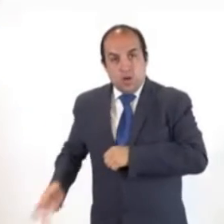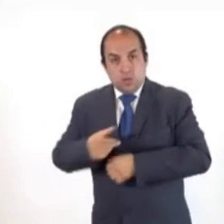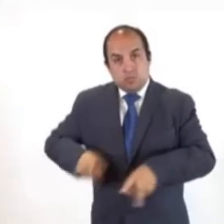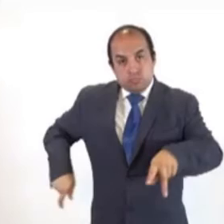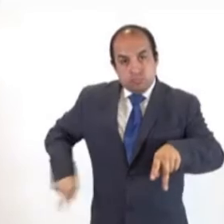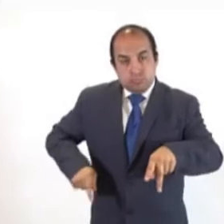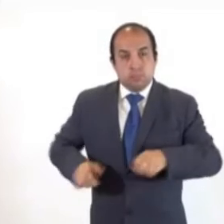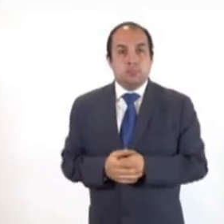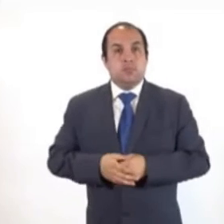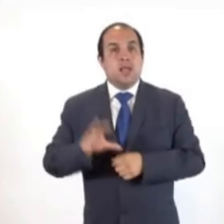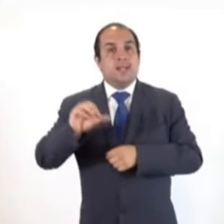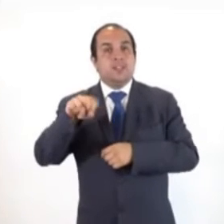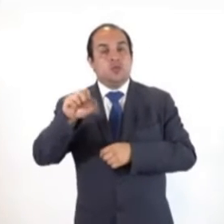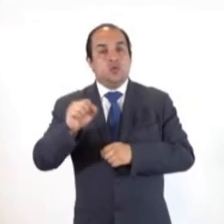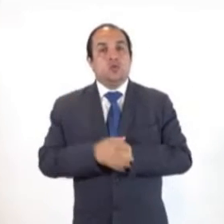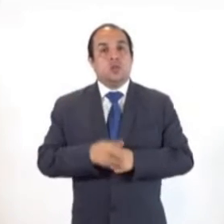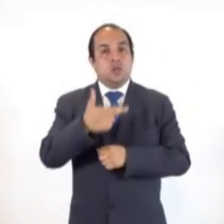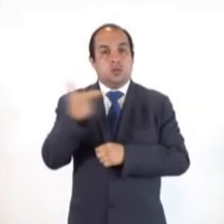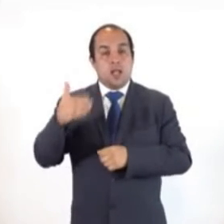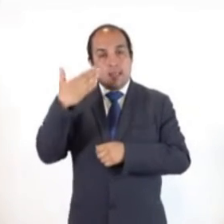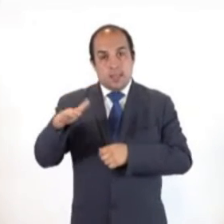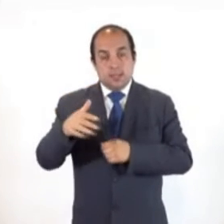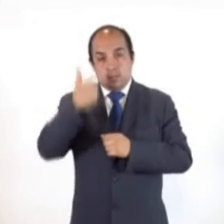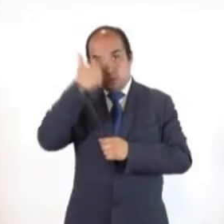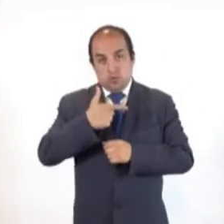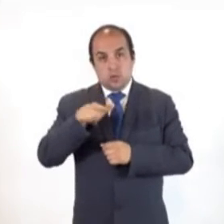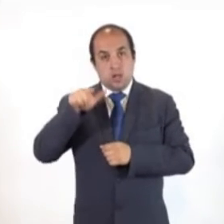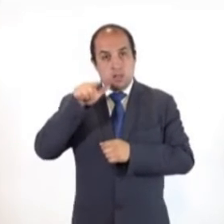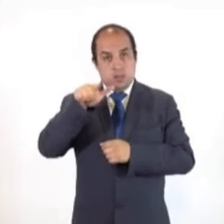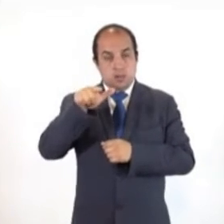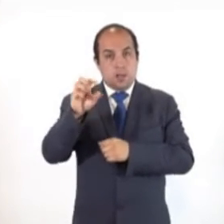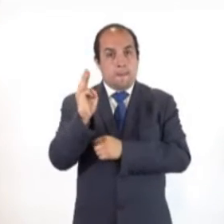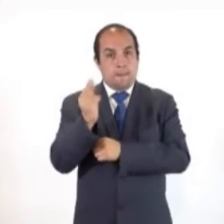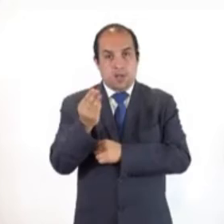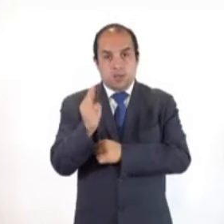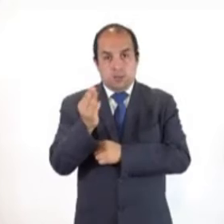casinos, homologándolo a restaurantes hasta las 10 de la noche. El 17 de mayo